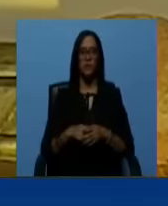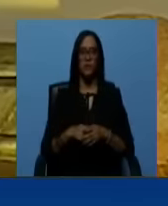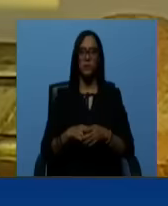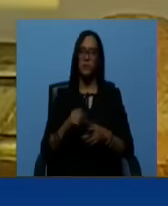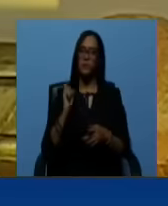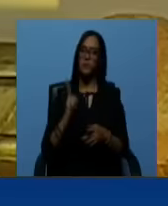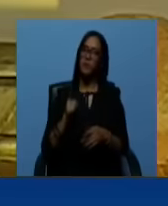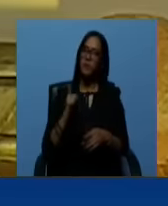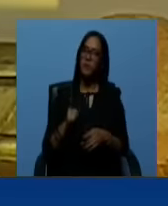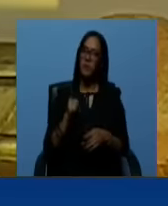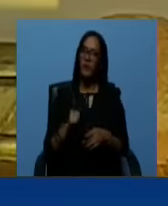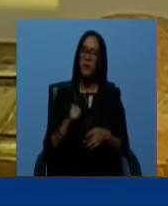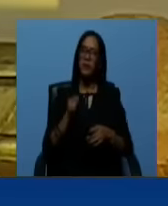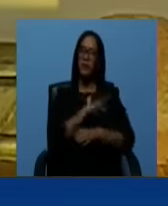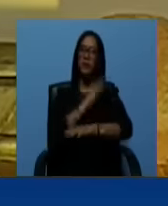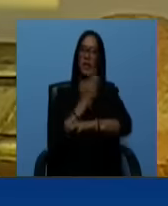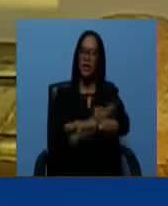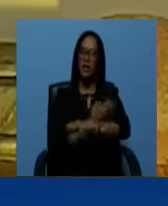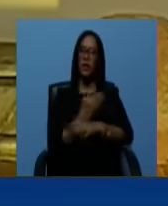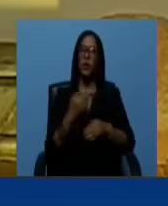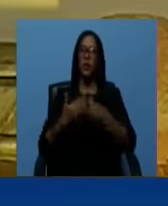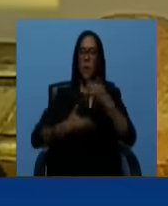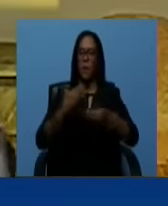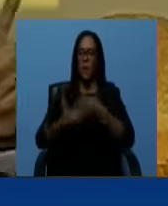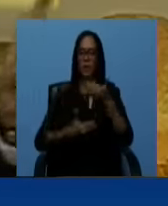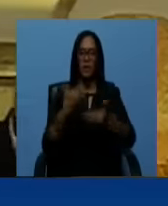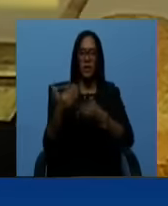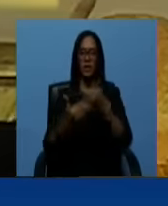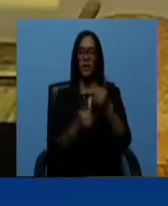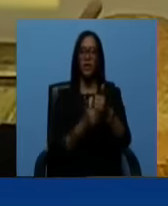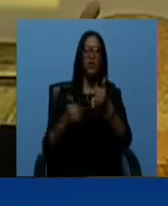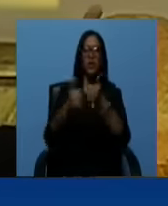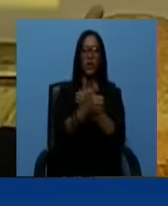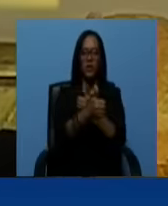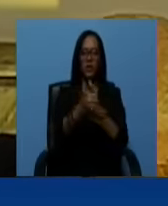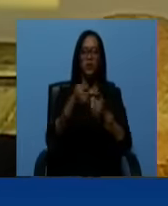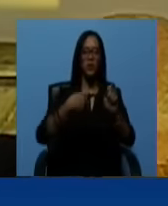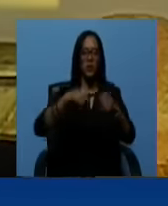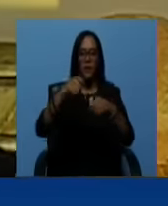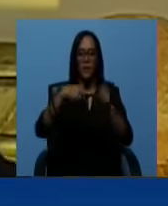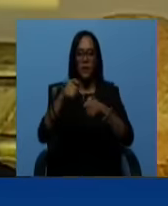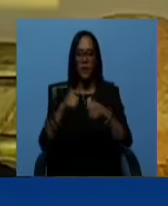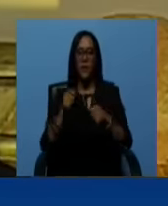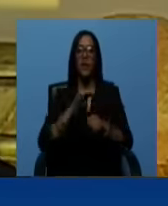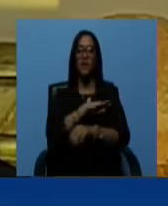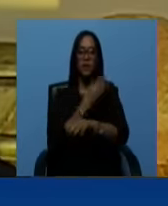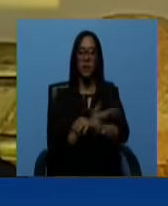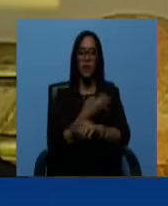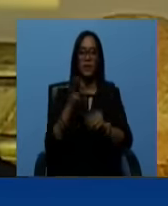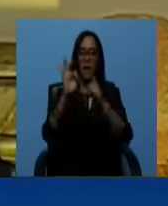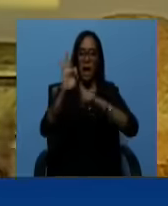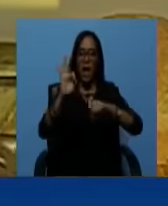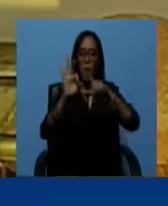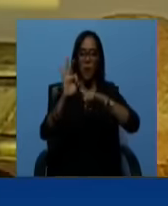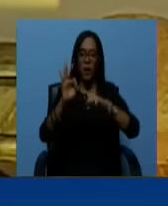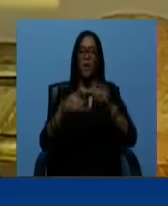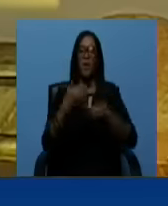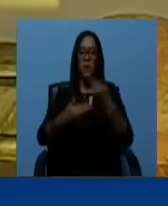ser fortalecido con un proceso de sustitución de importaciones para fortalecer la moneda y el proceso económico